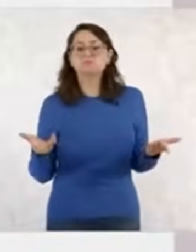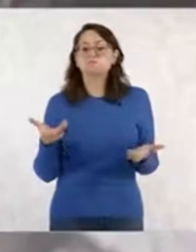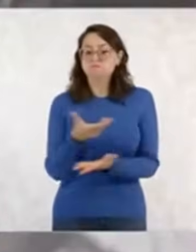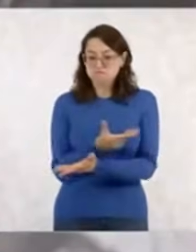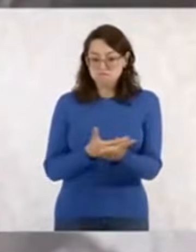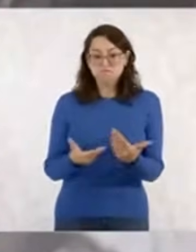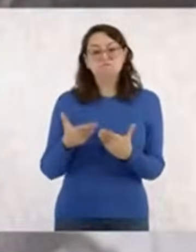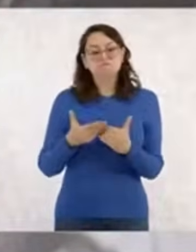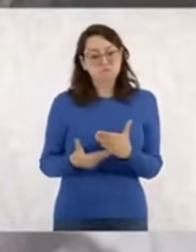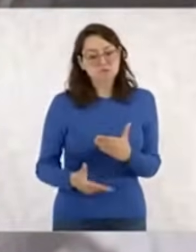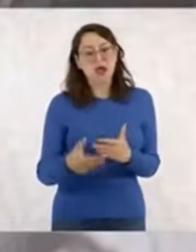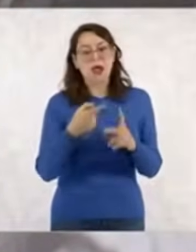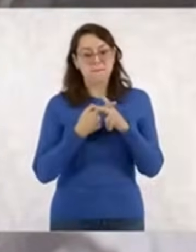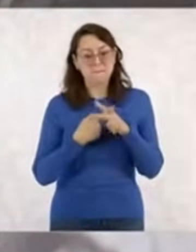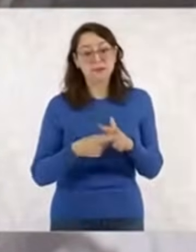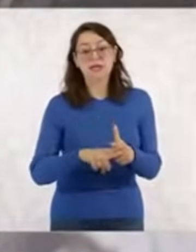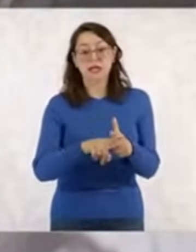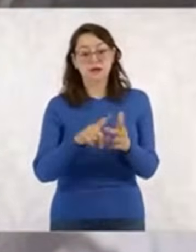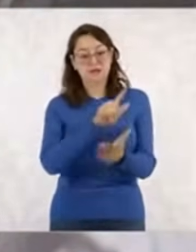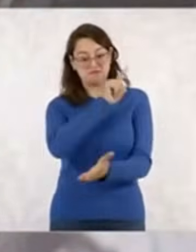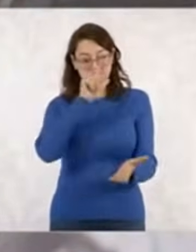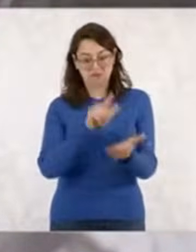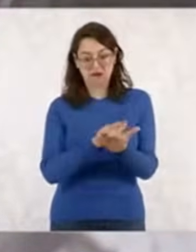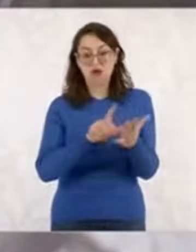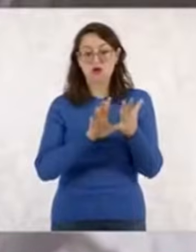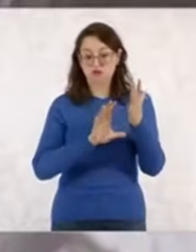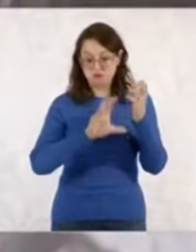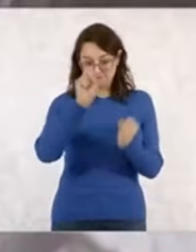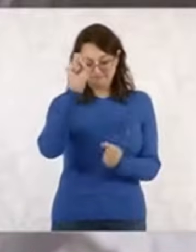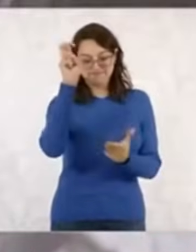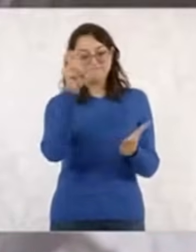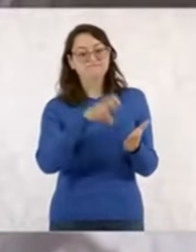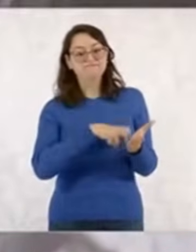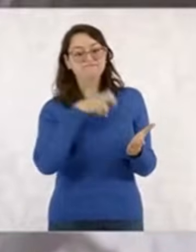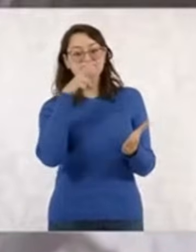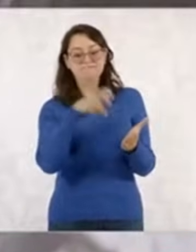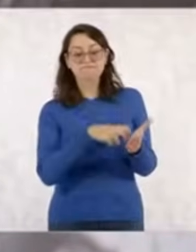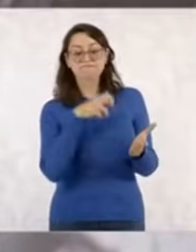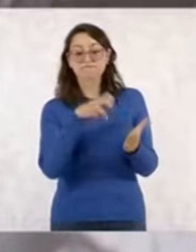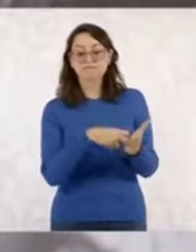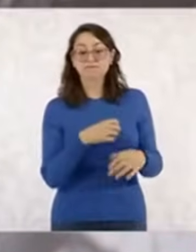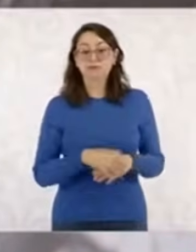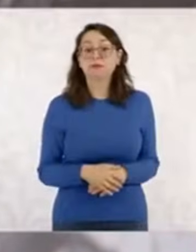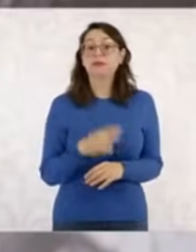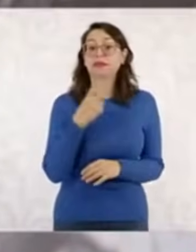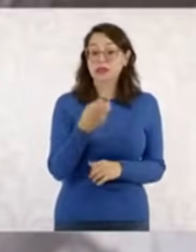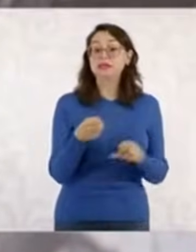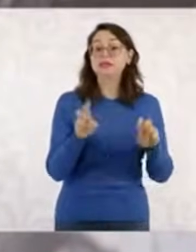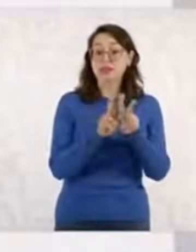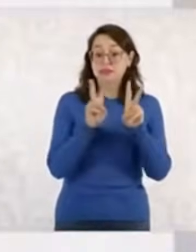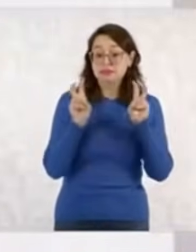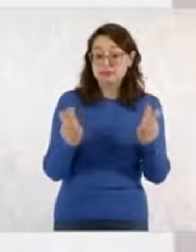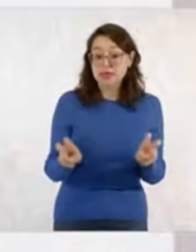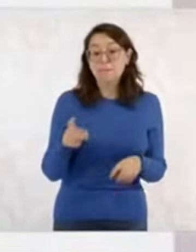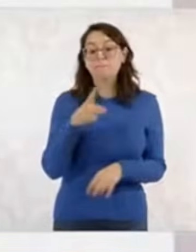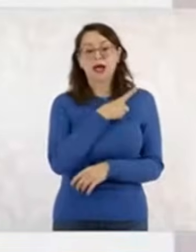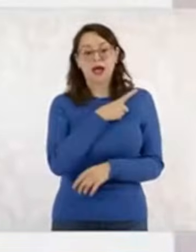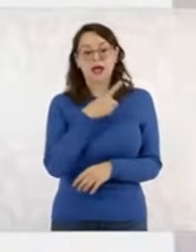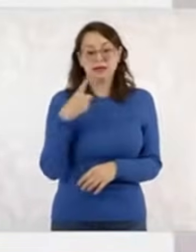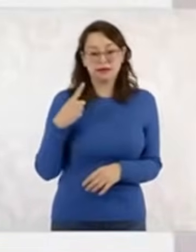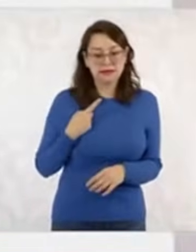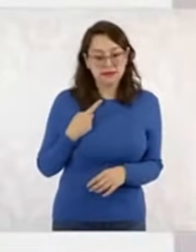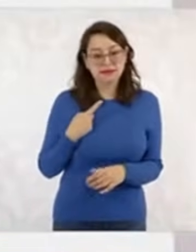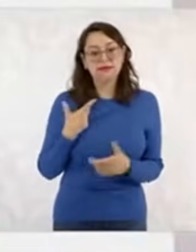permita avanzar en la reforma constitucional. Creemos que cualquier ajuste de esta materia debe estar alineado con las